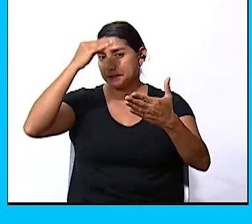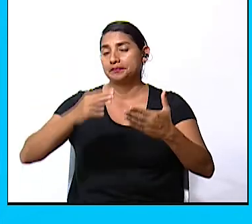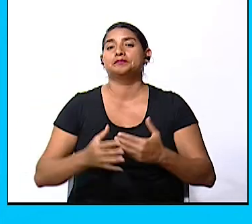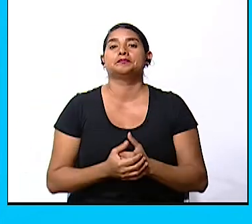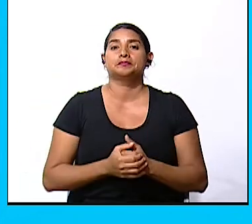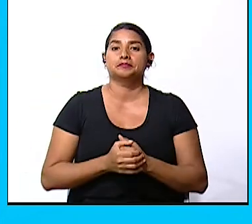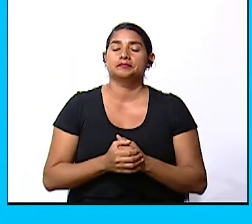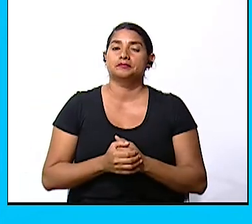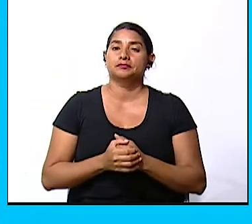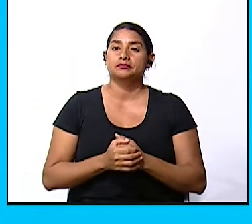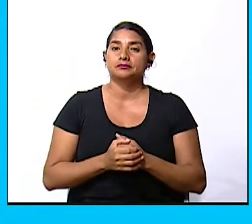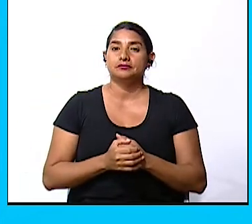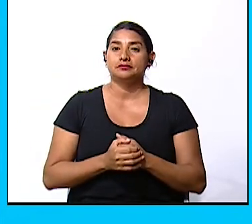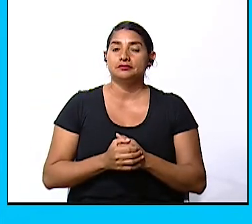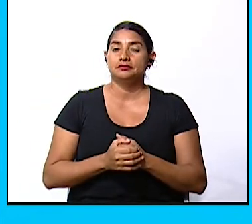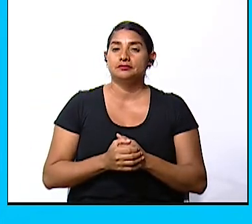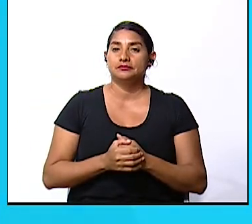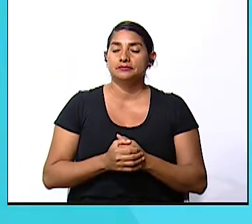Casa.